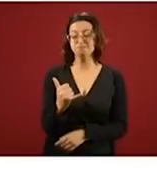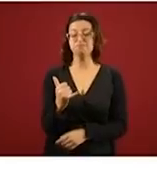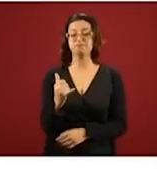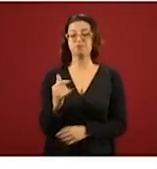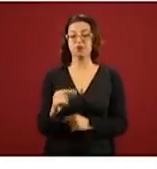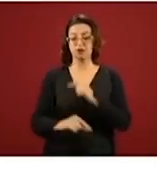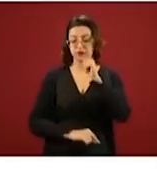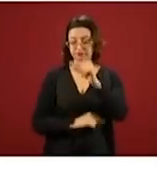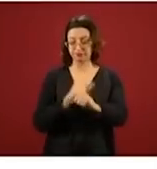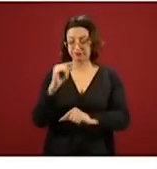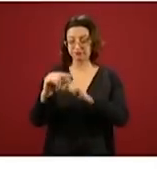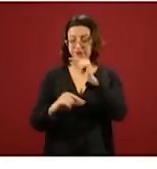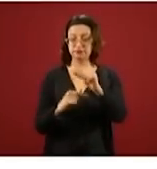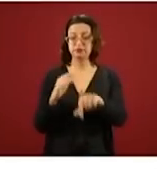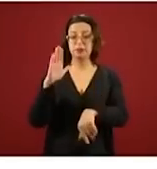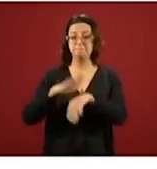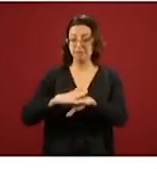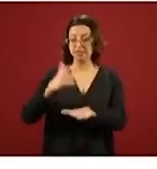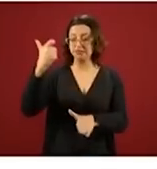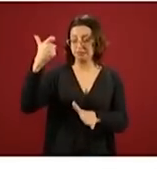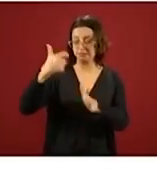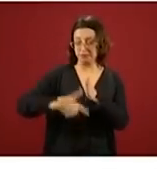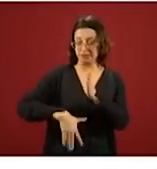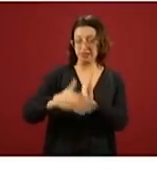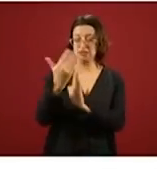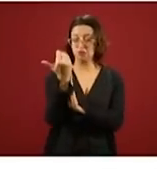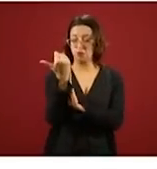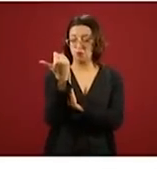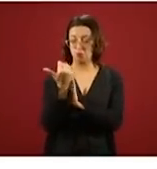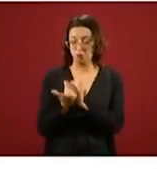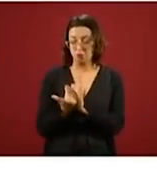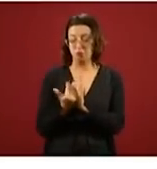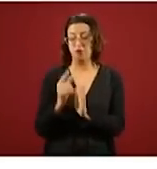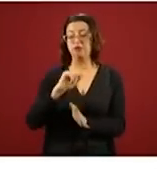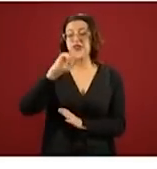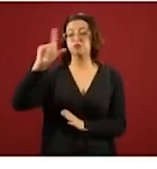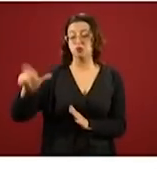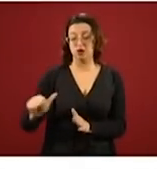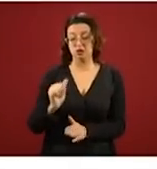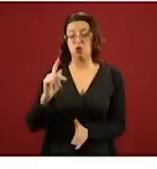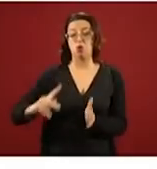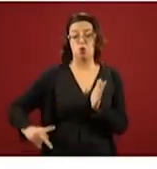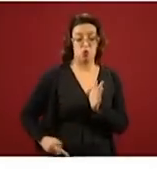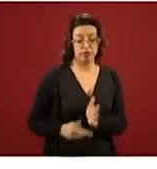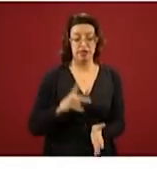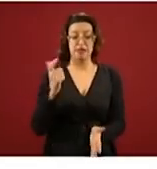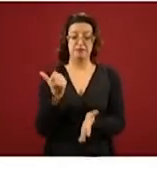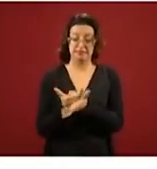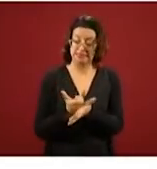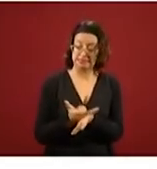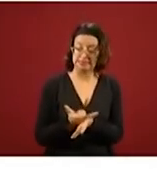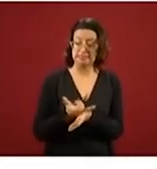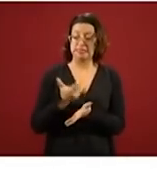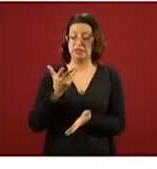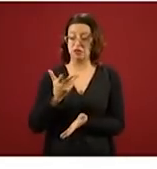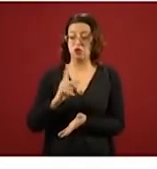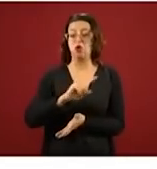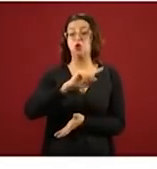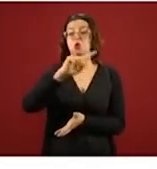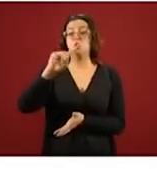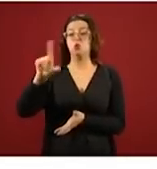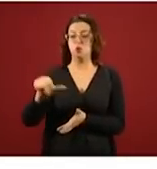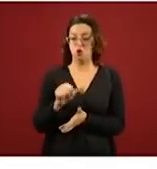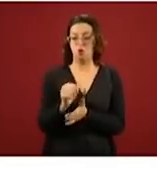baja hay un un aumento abrupto muy pequeño y luego una estabilización continua de ese aumento